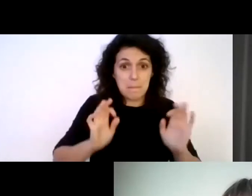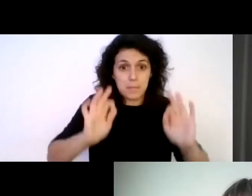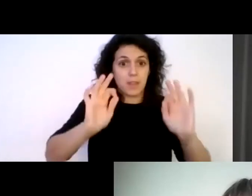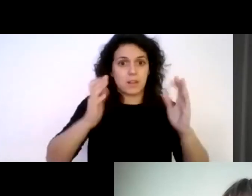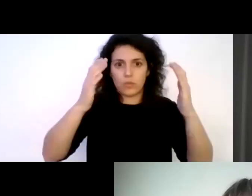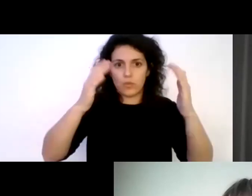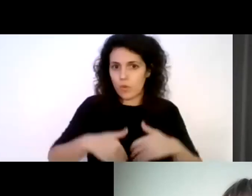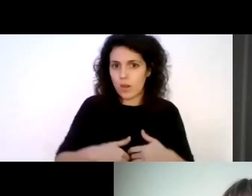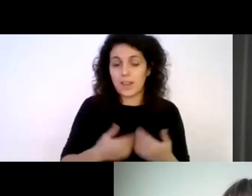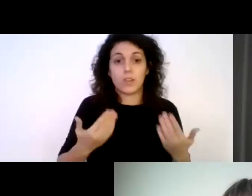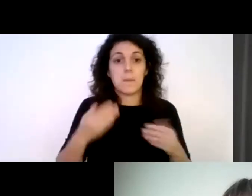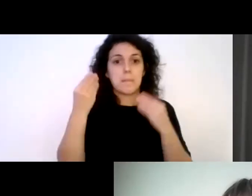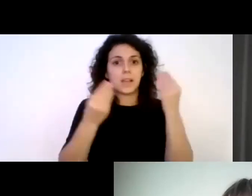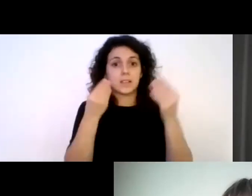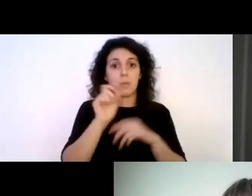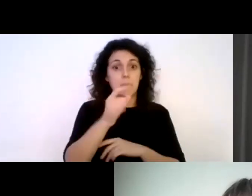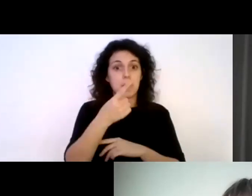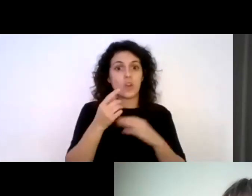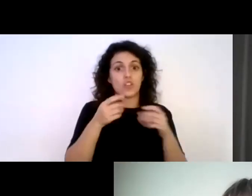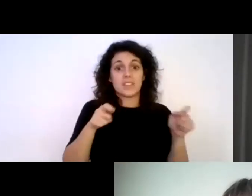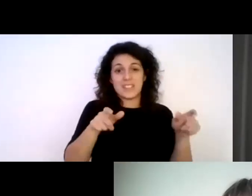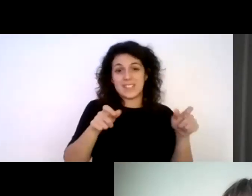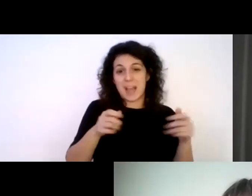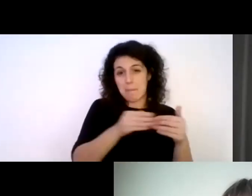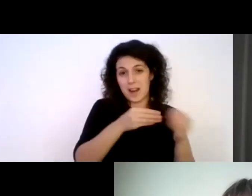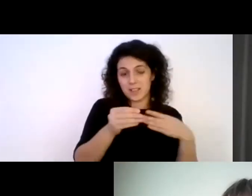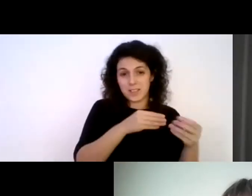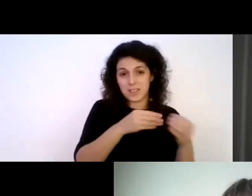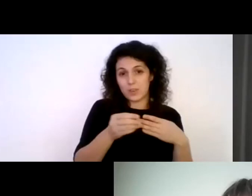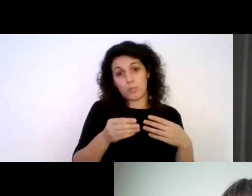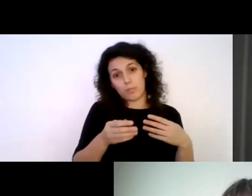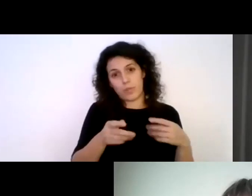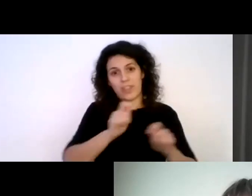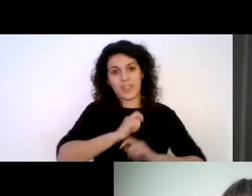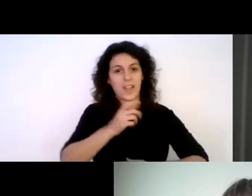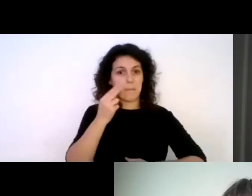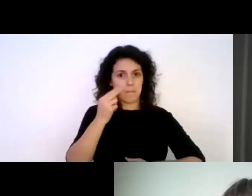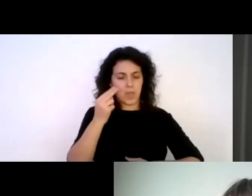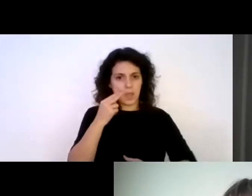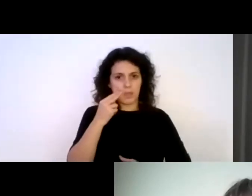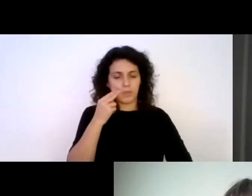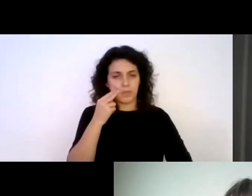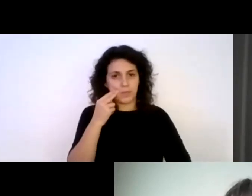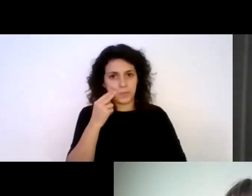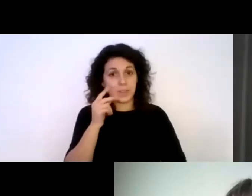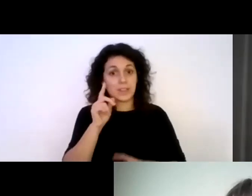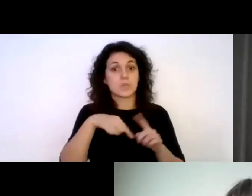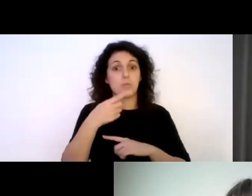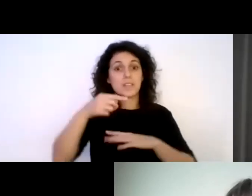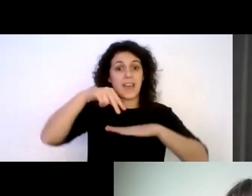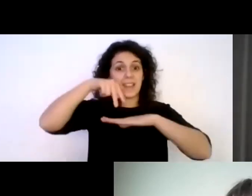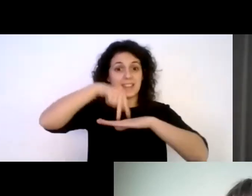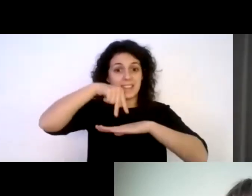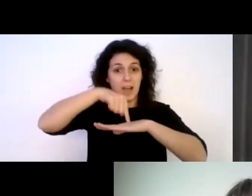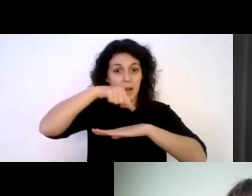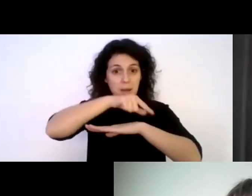entonces primero pensamos en una silla de plástico, pero nos dio miedo que se fuera a dar vuelta. Luego pensamos en una tabla de surf, pero nos dio